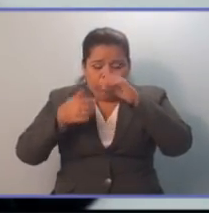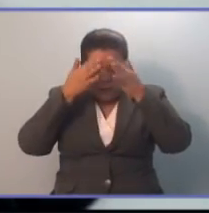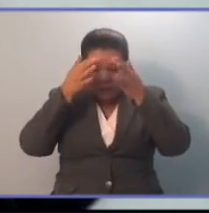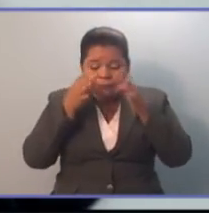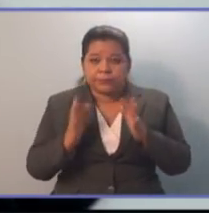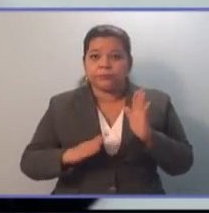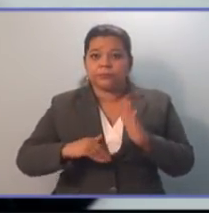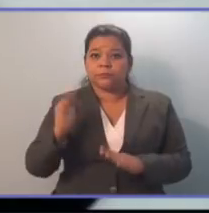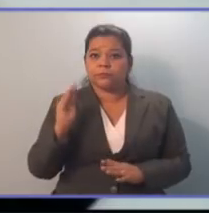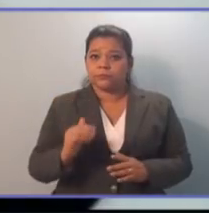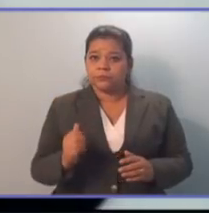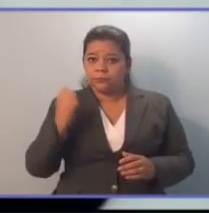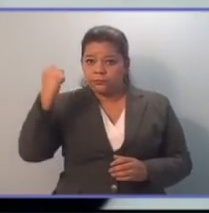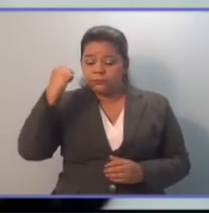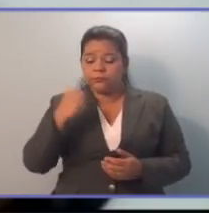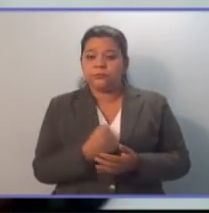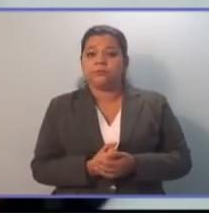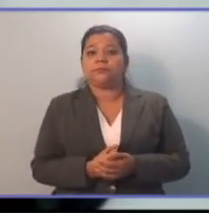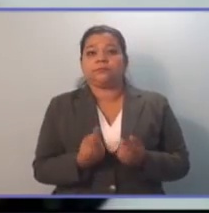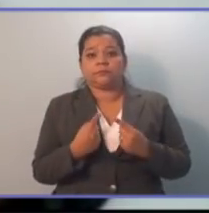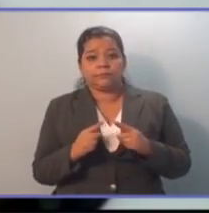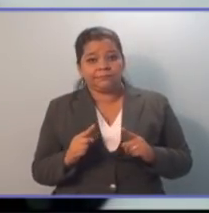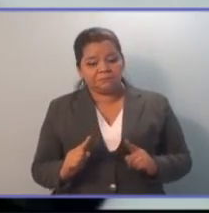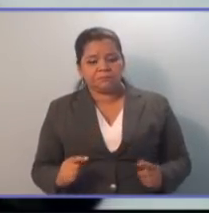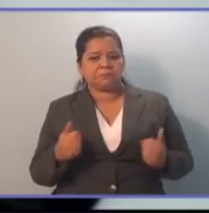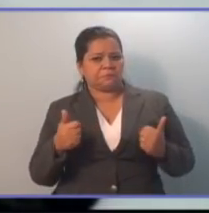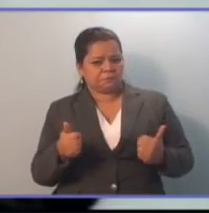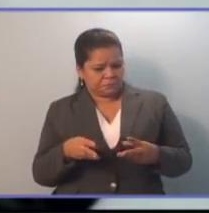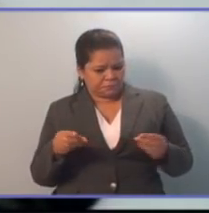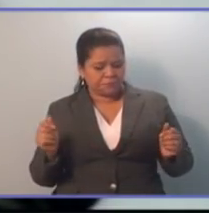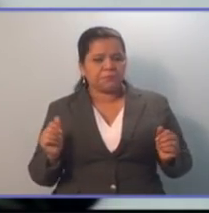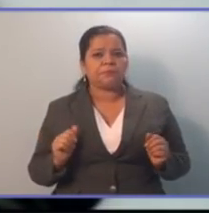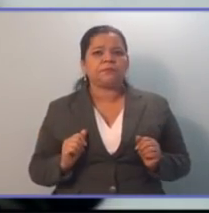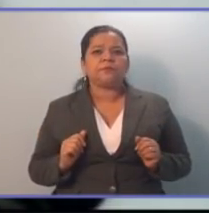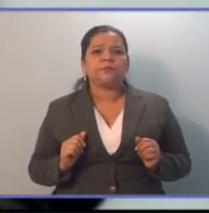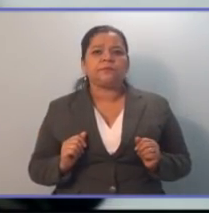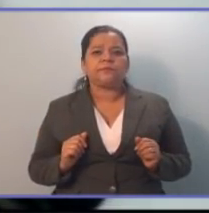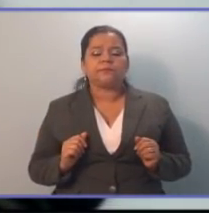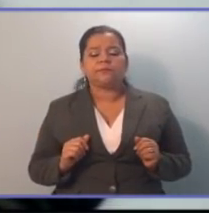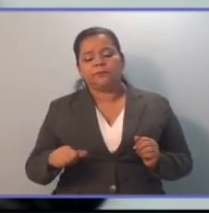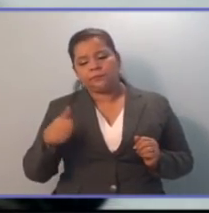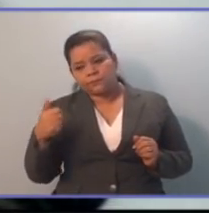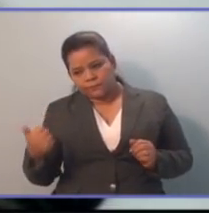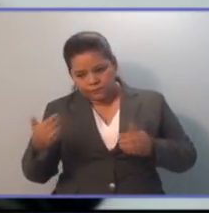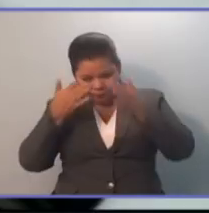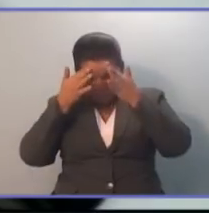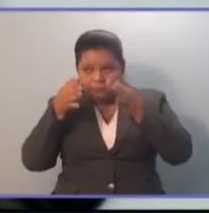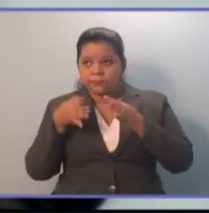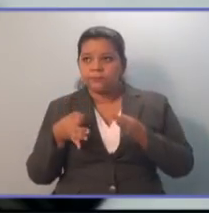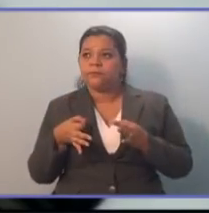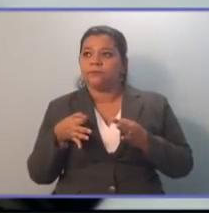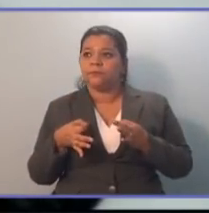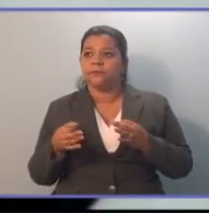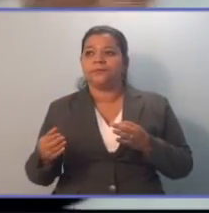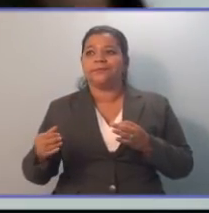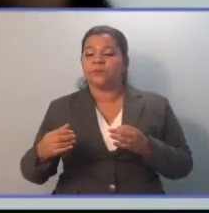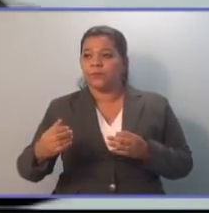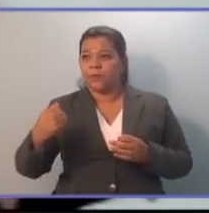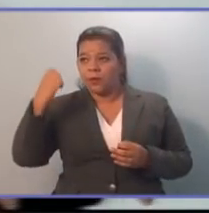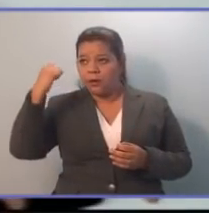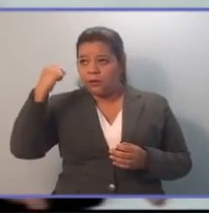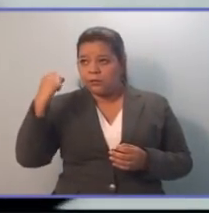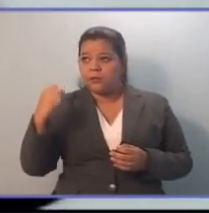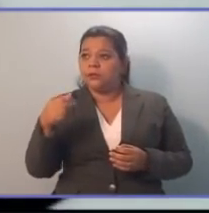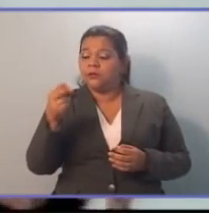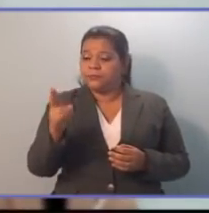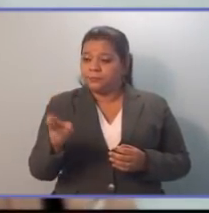más osadas, pero que han dado buen resultado. Otra decisión también difícil fue la